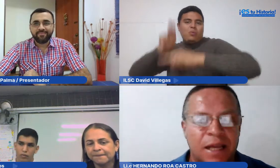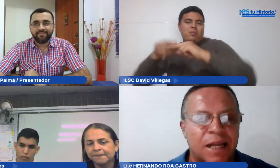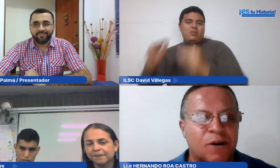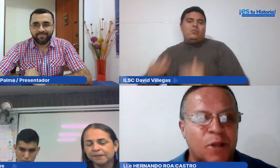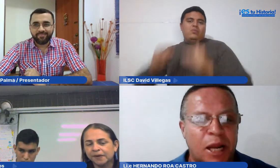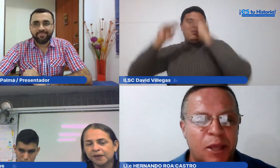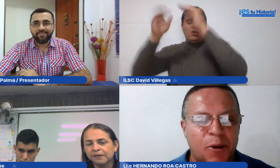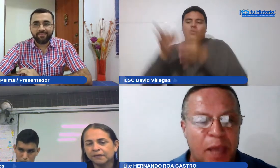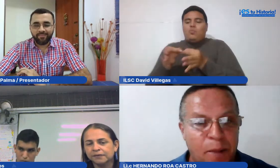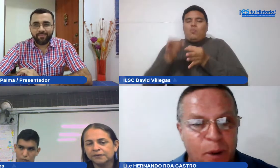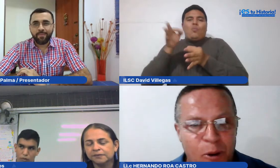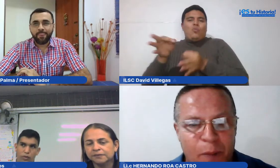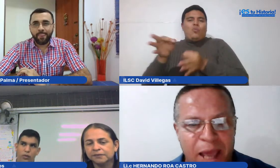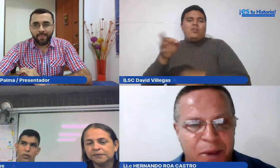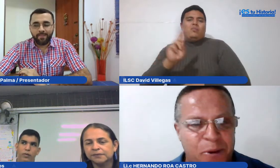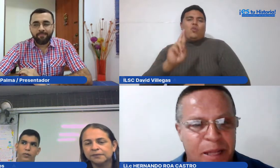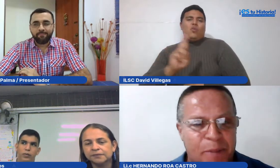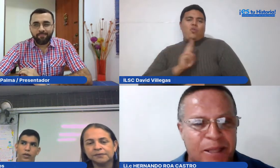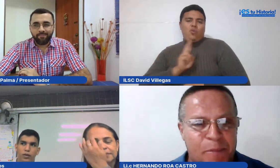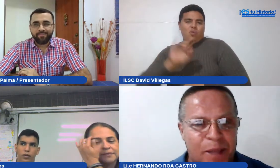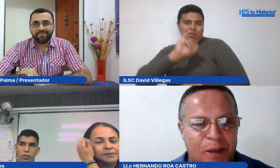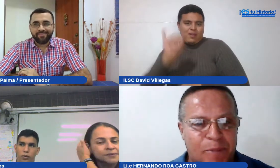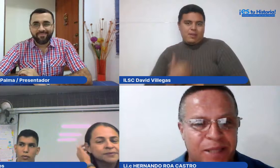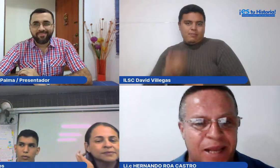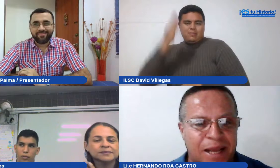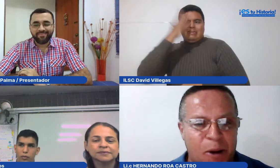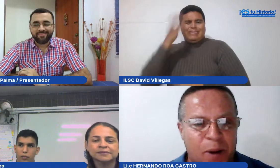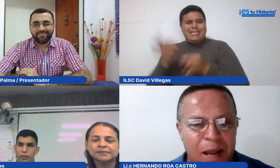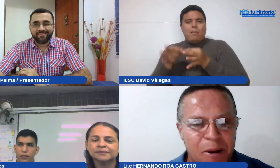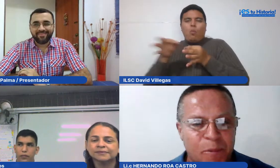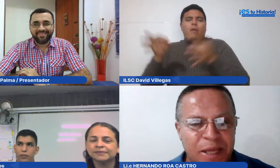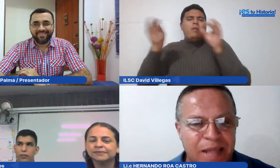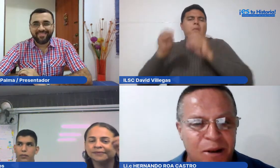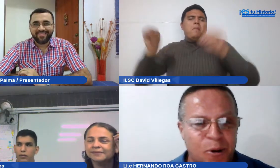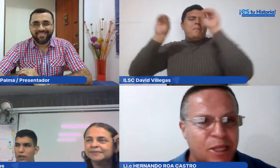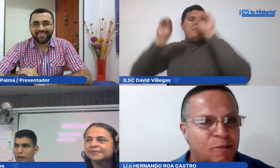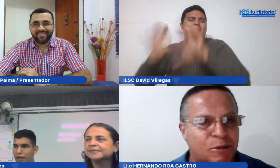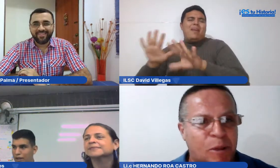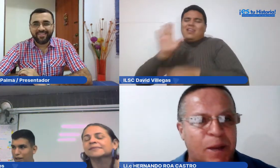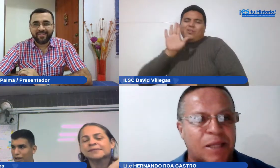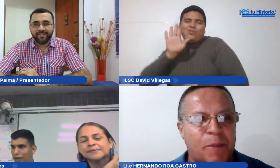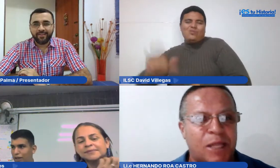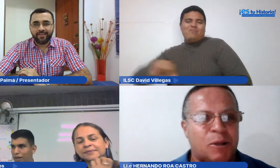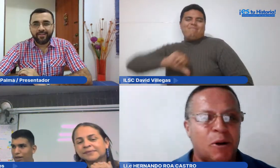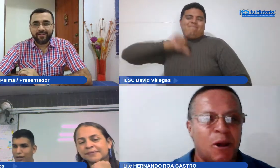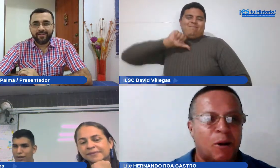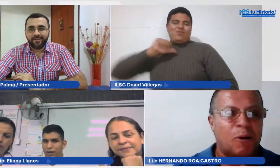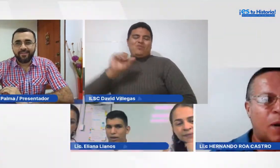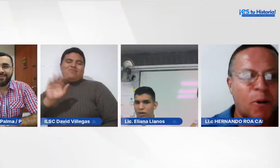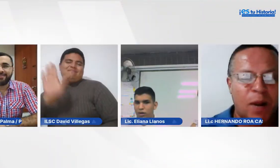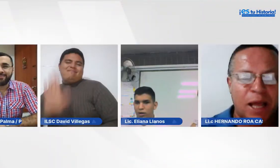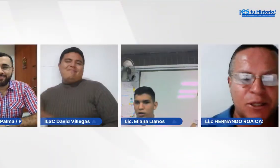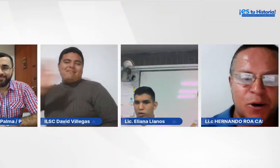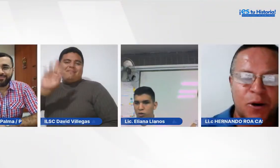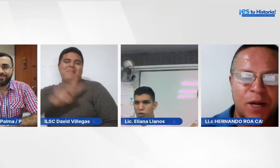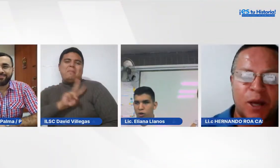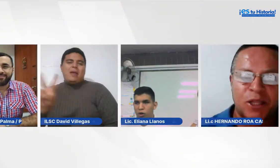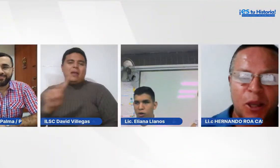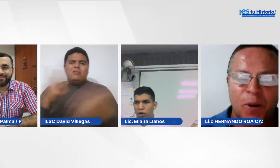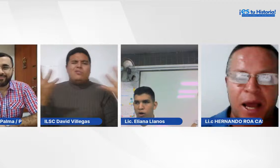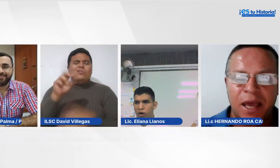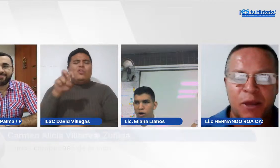Pues Roldanillo, que es el pueblo mágico del departamento del Valle del Cauca, pues al norte de nuestro departamento, con una